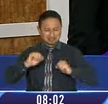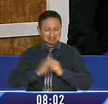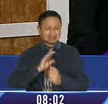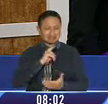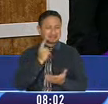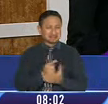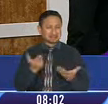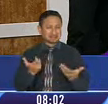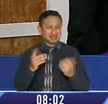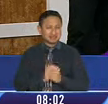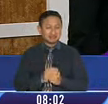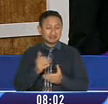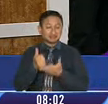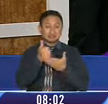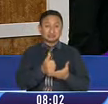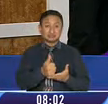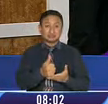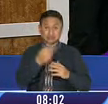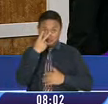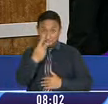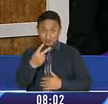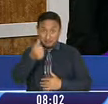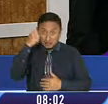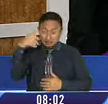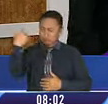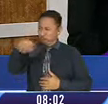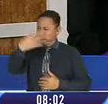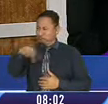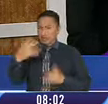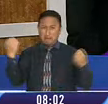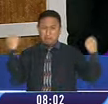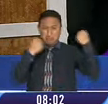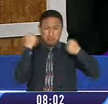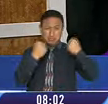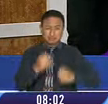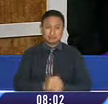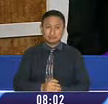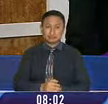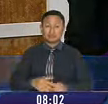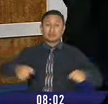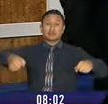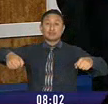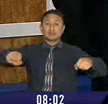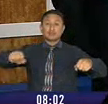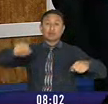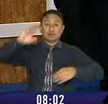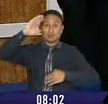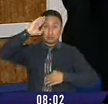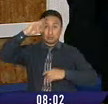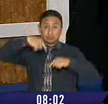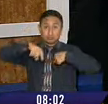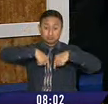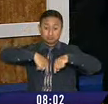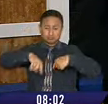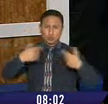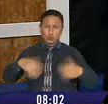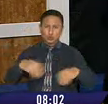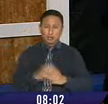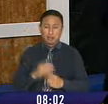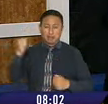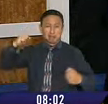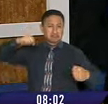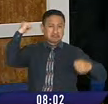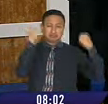resultados, respuestas. Bueno, ¿quiere ver una riña que pasó? Entre motociclistas y agentes de control, a